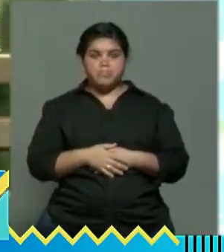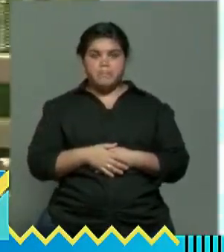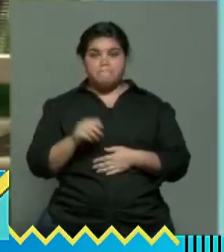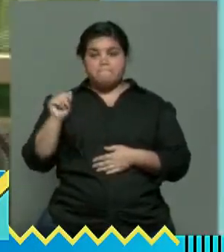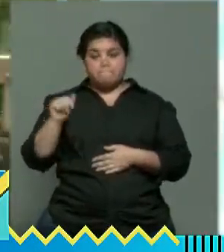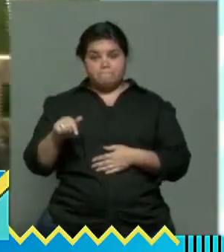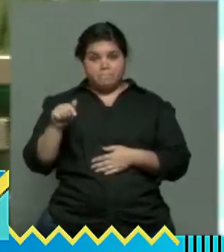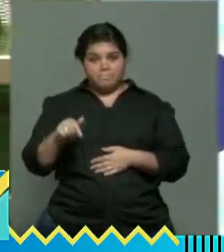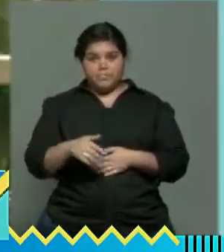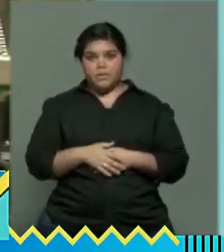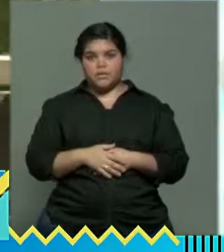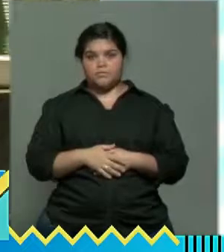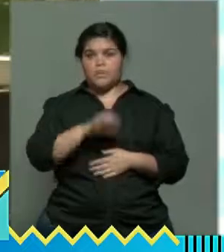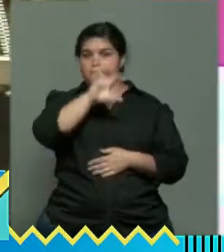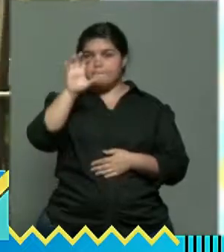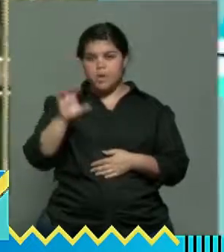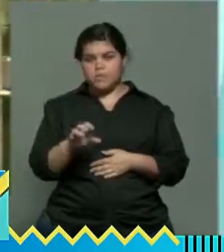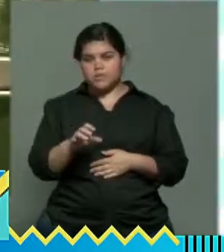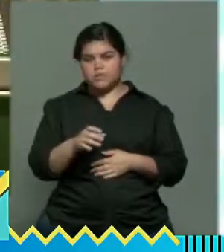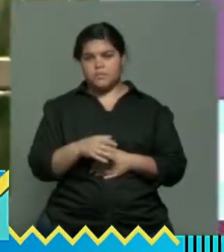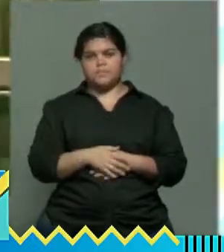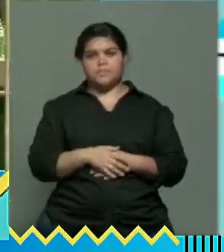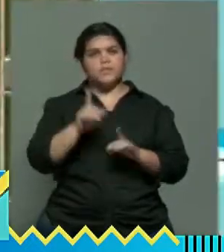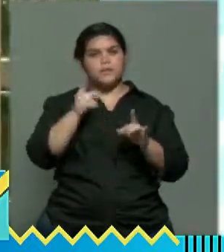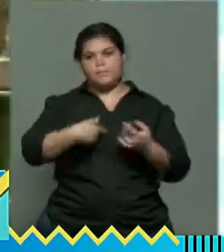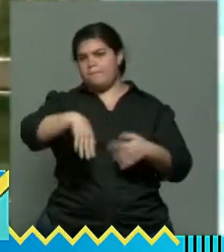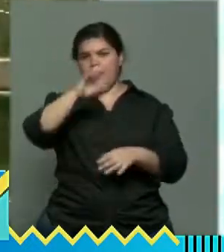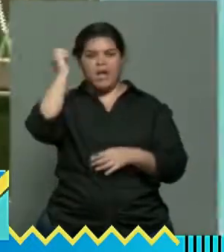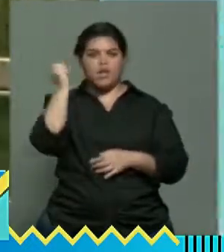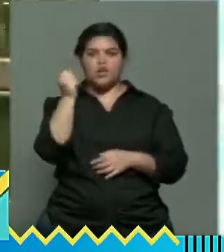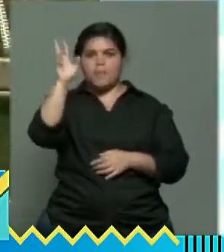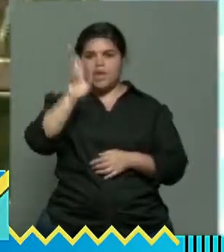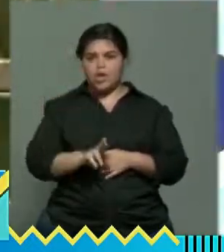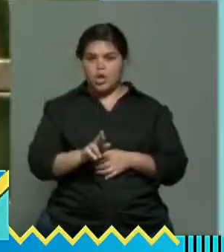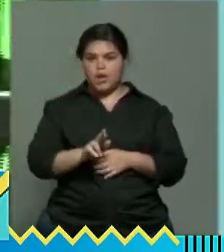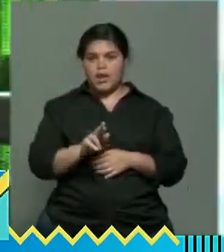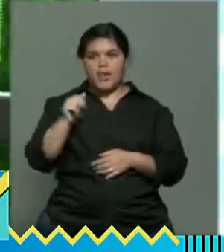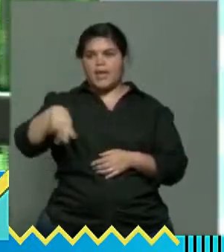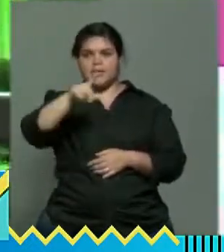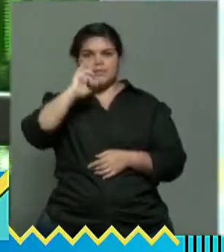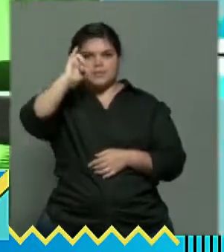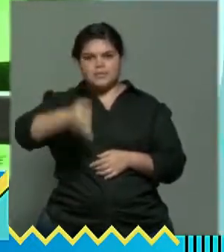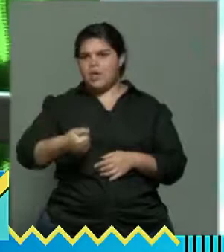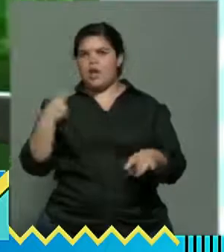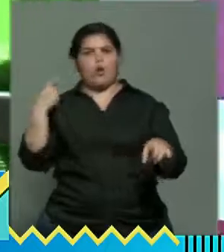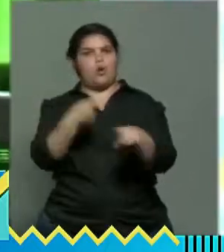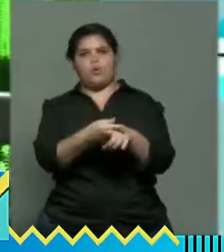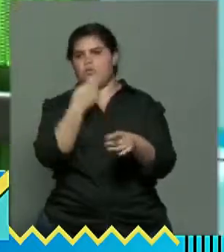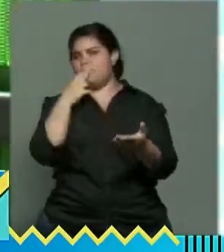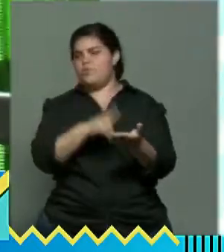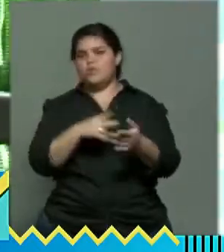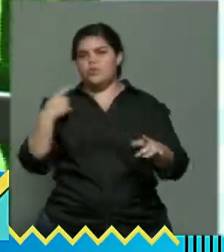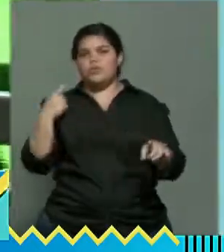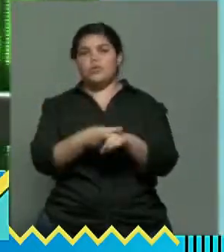las provincias, sobre todo las provincias que se basan en economías regionales, van a estar en contra de este impuesto,